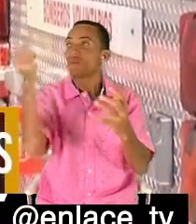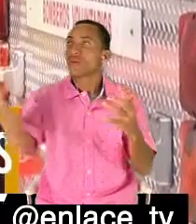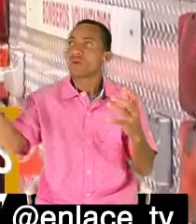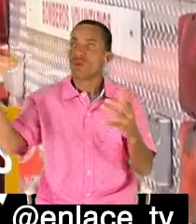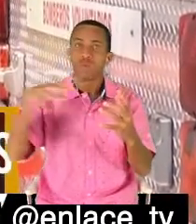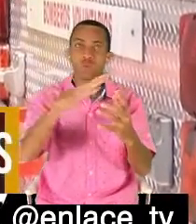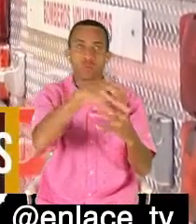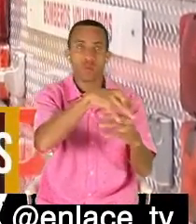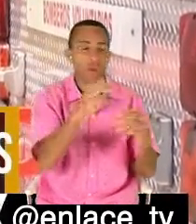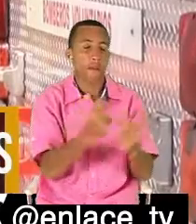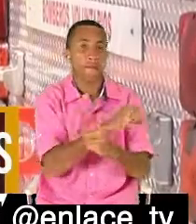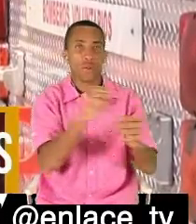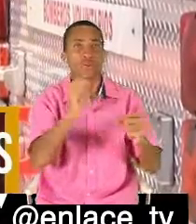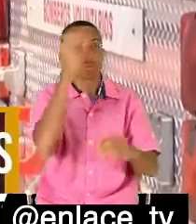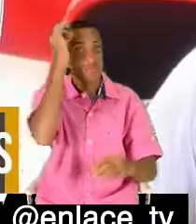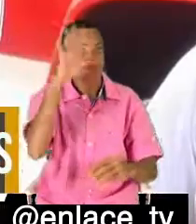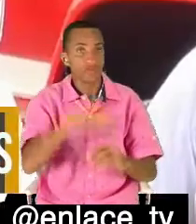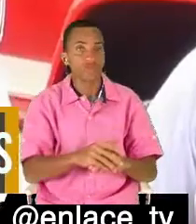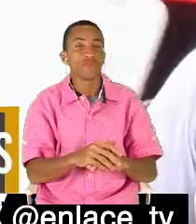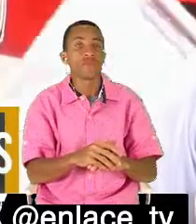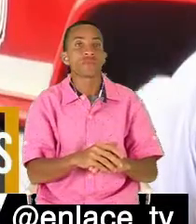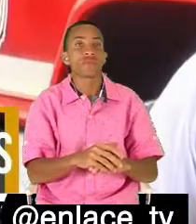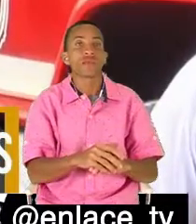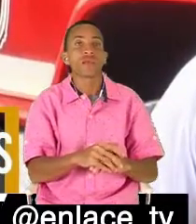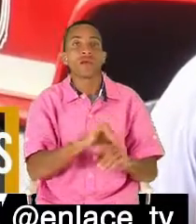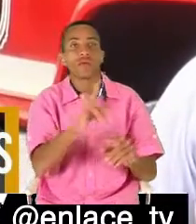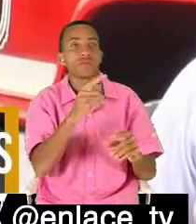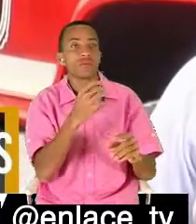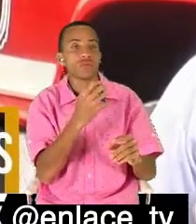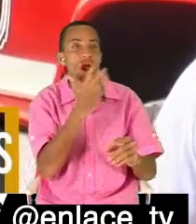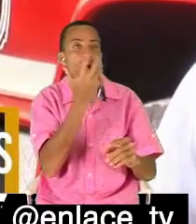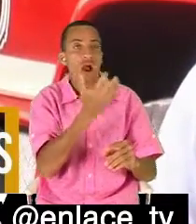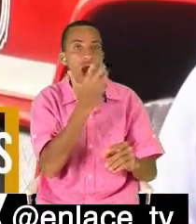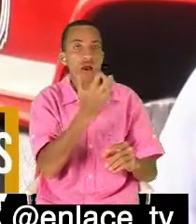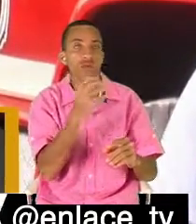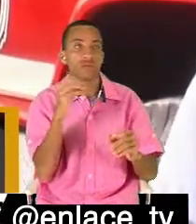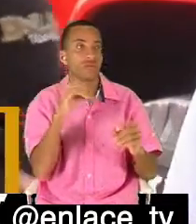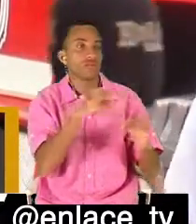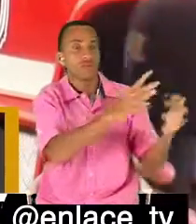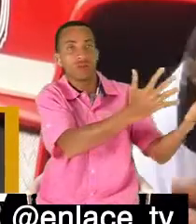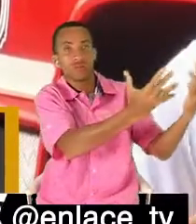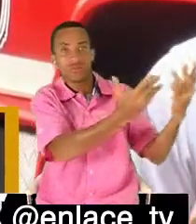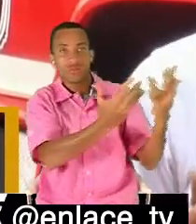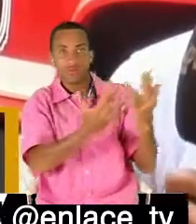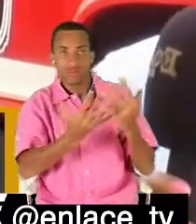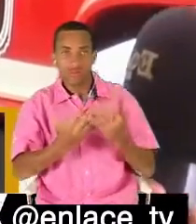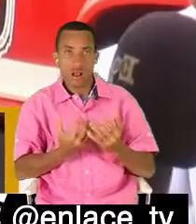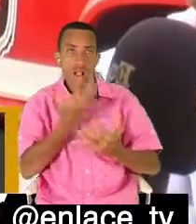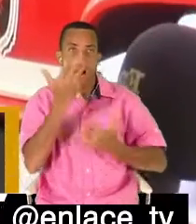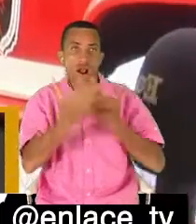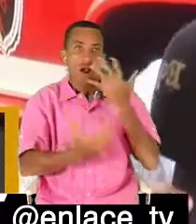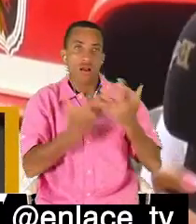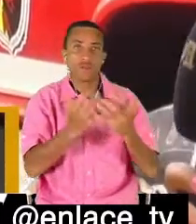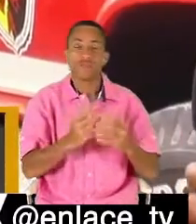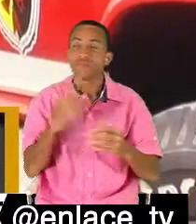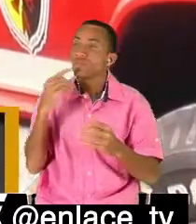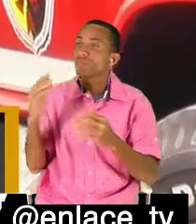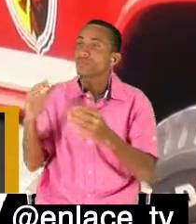una fuente de donde hay un punto caliente y regresar en llamas. Bueno, se ha evacuado a la